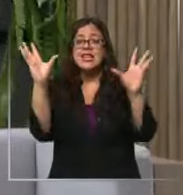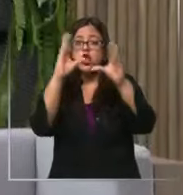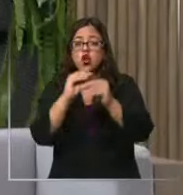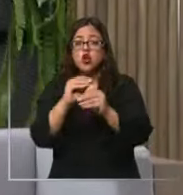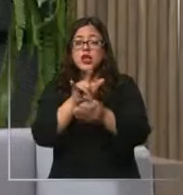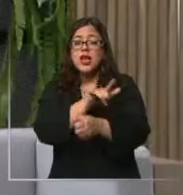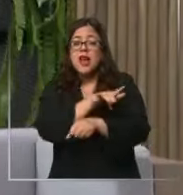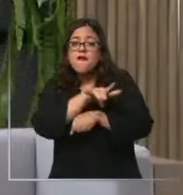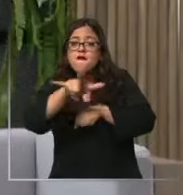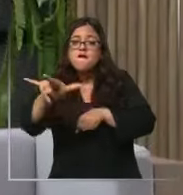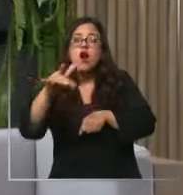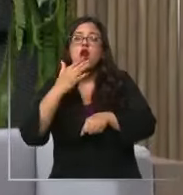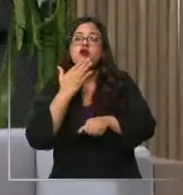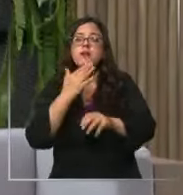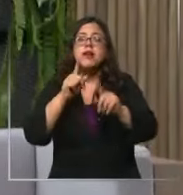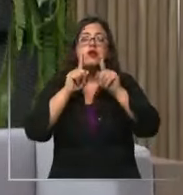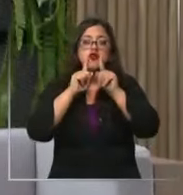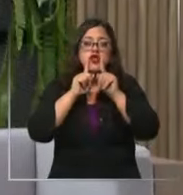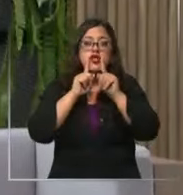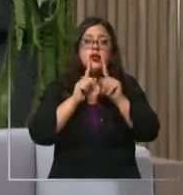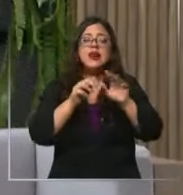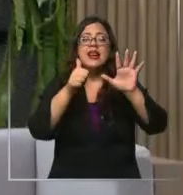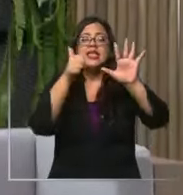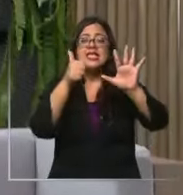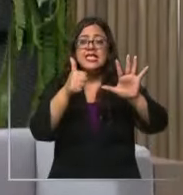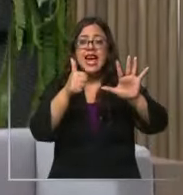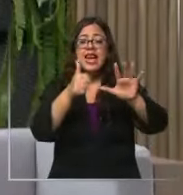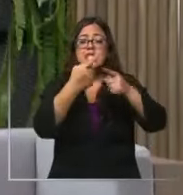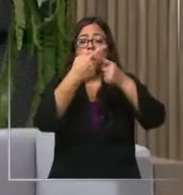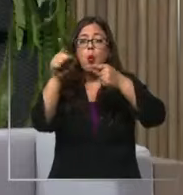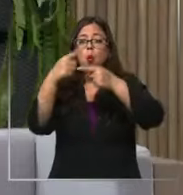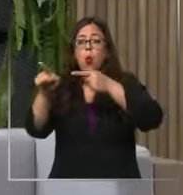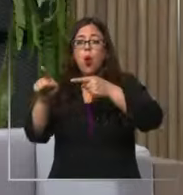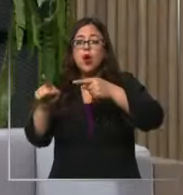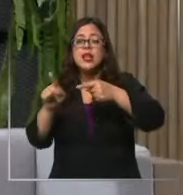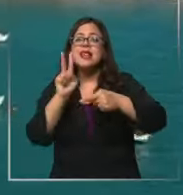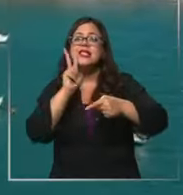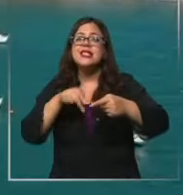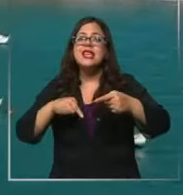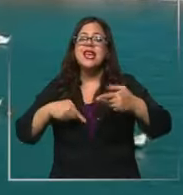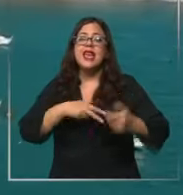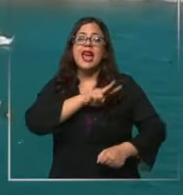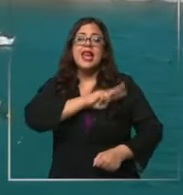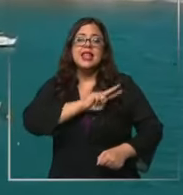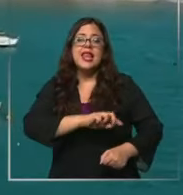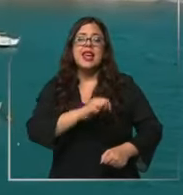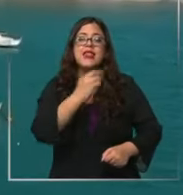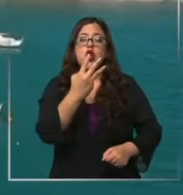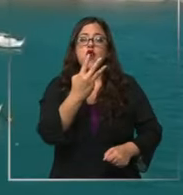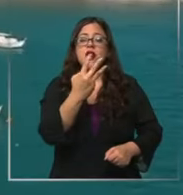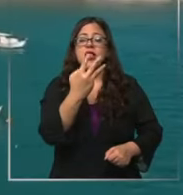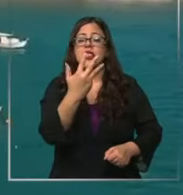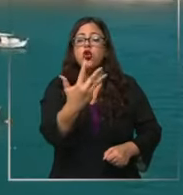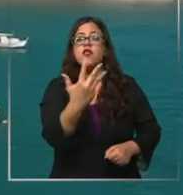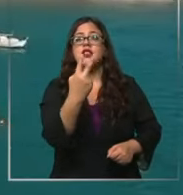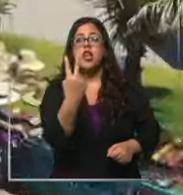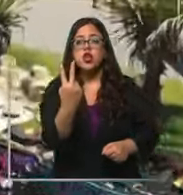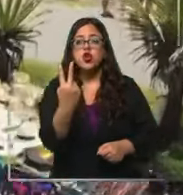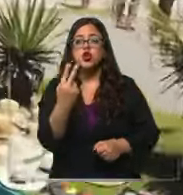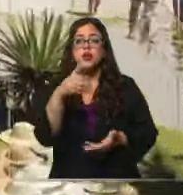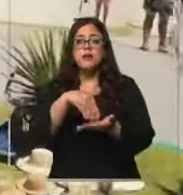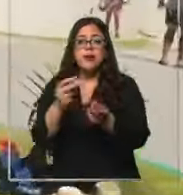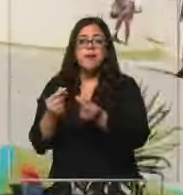y también el alojamiento desde 6 cuotas sin interés de 92 mil pesos. La segunda más solicitada está siendo